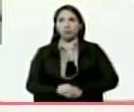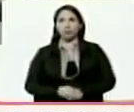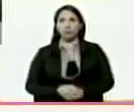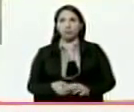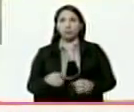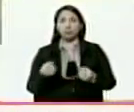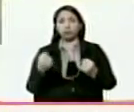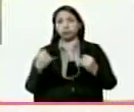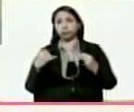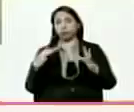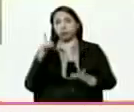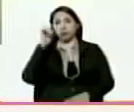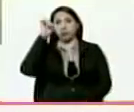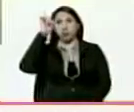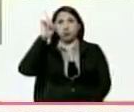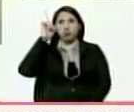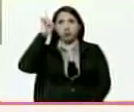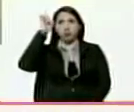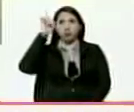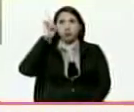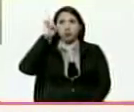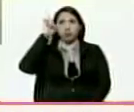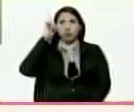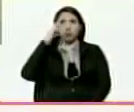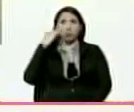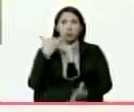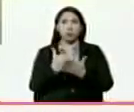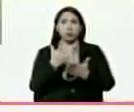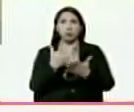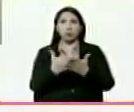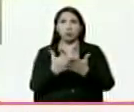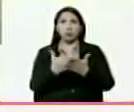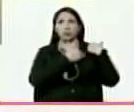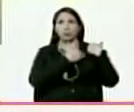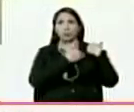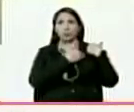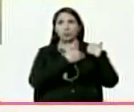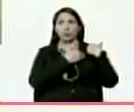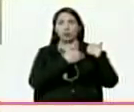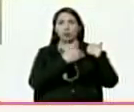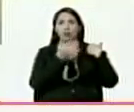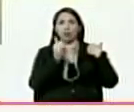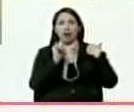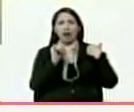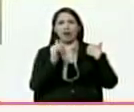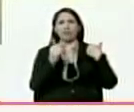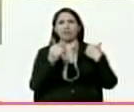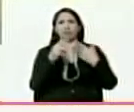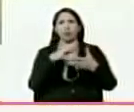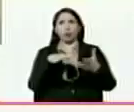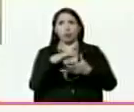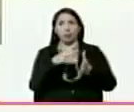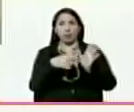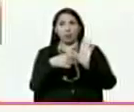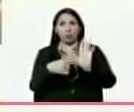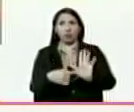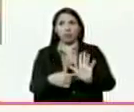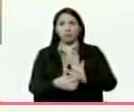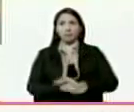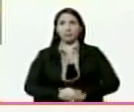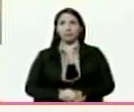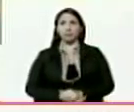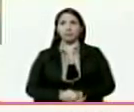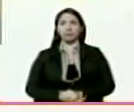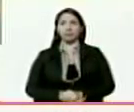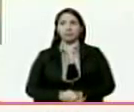bastante lógico de poder probar las responsabilidades involucradas en este caso. Muchas gracias. ¿Qué más por